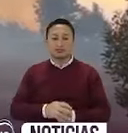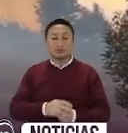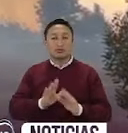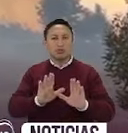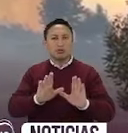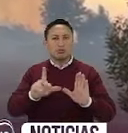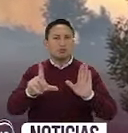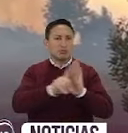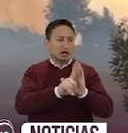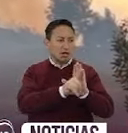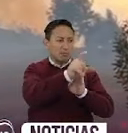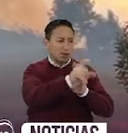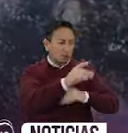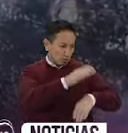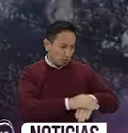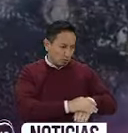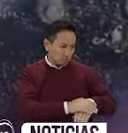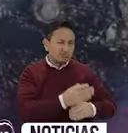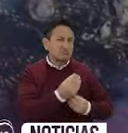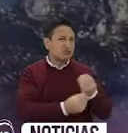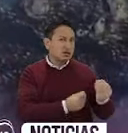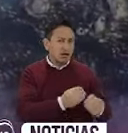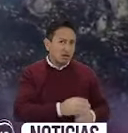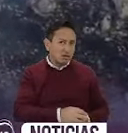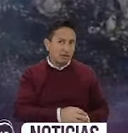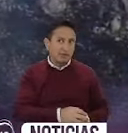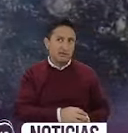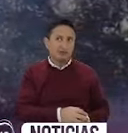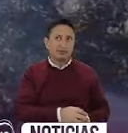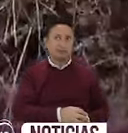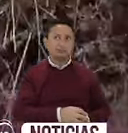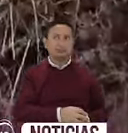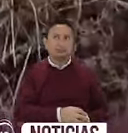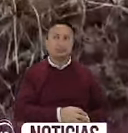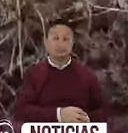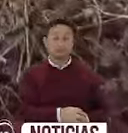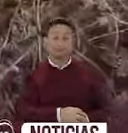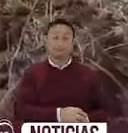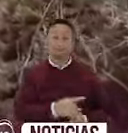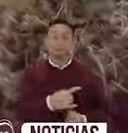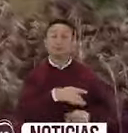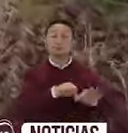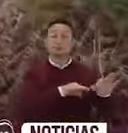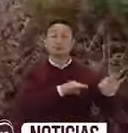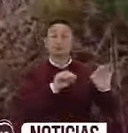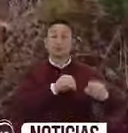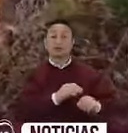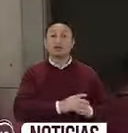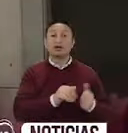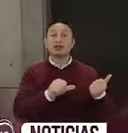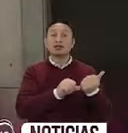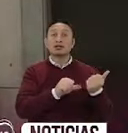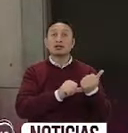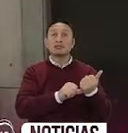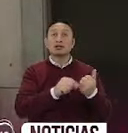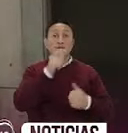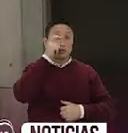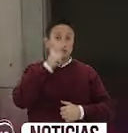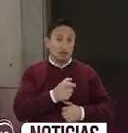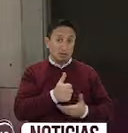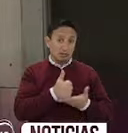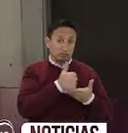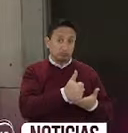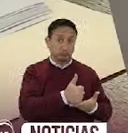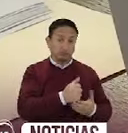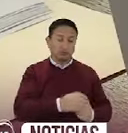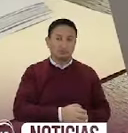pueden tomar contra los responsables de ocasionar un incendio forestal. En este sentido, se explica que se contó con el asesoramiento de la Fiscalía General del